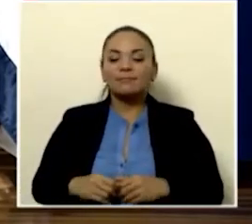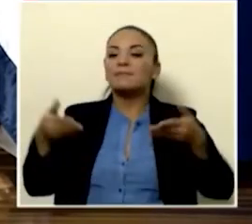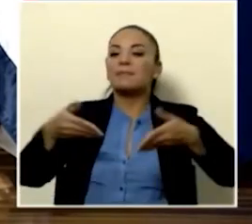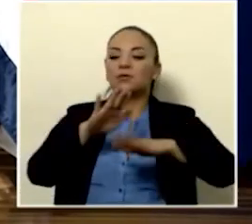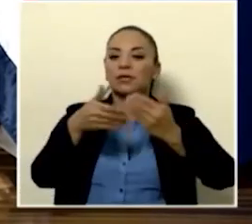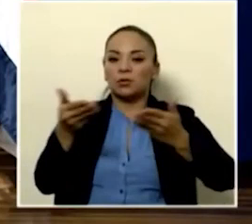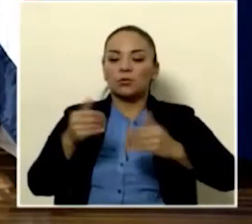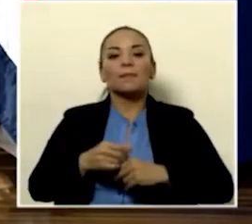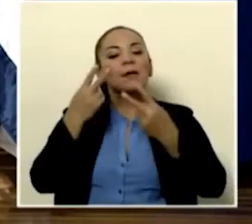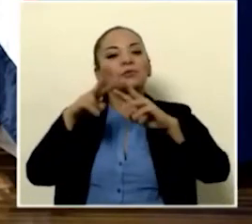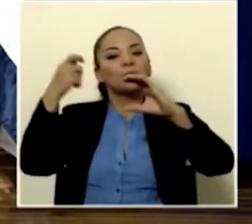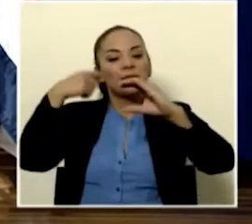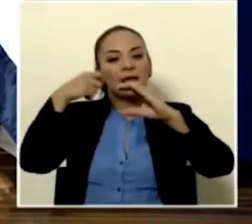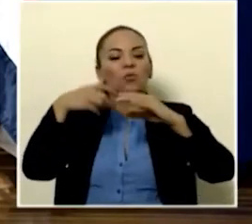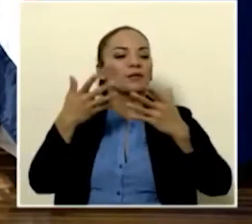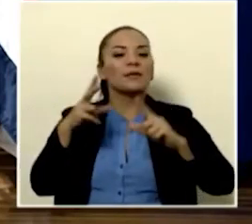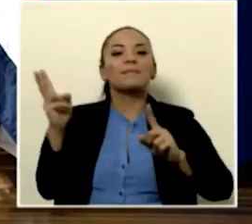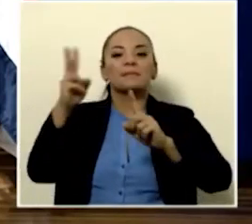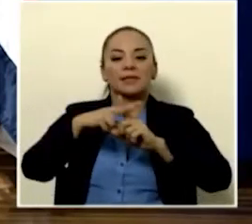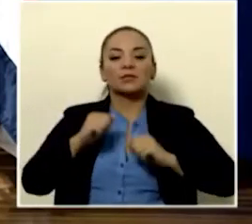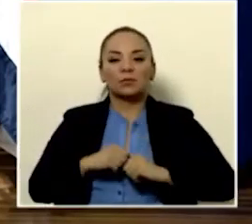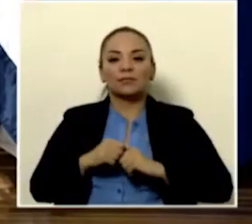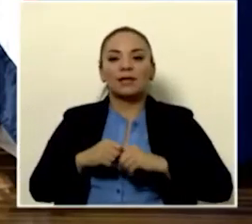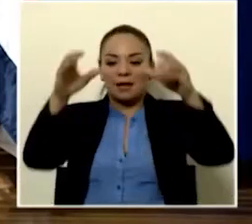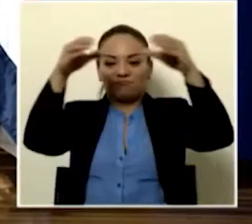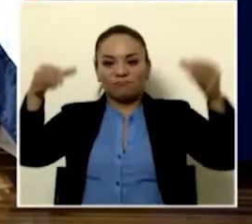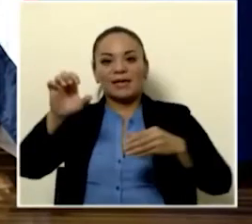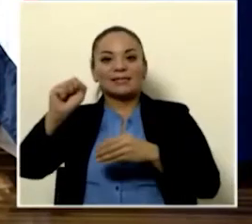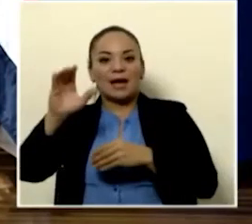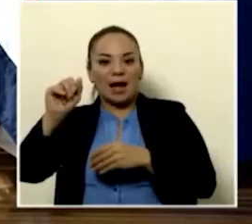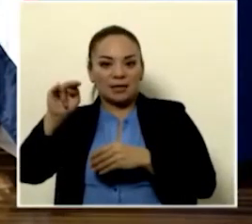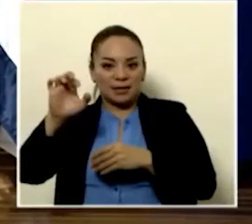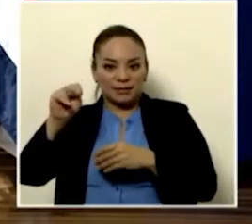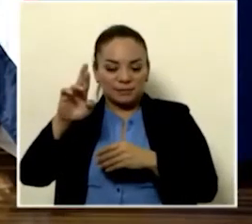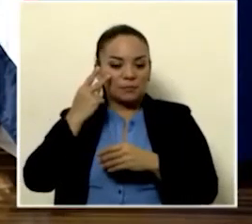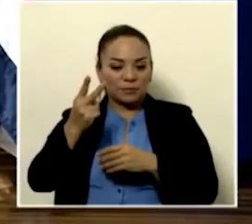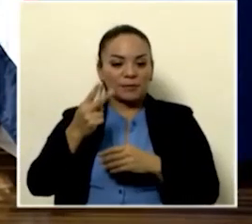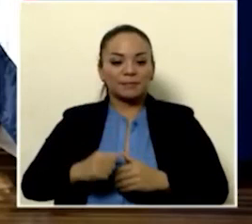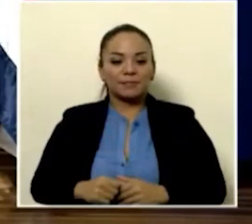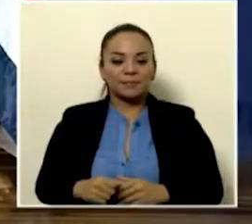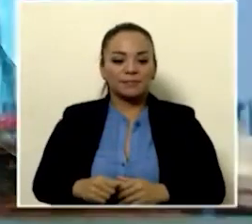Bienvenidos a todos. Veremos un video sobre la implementación de los escáneres en nuestro país.